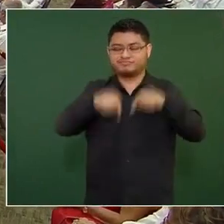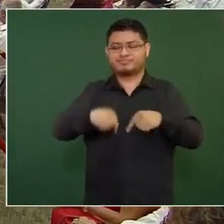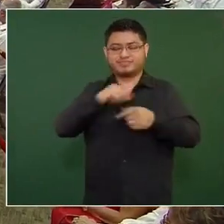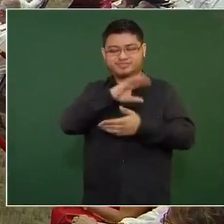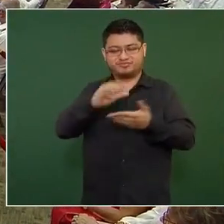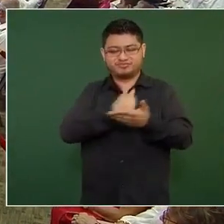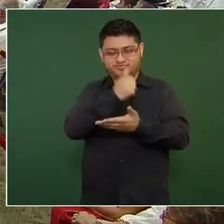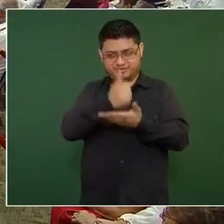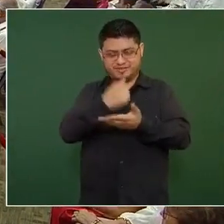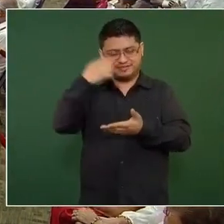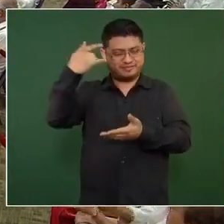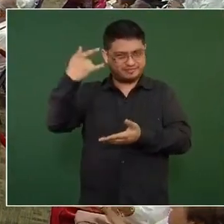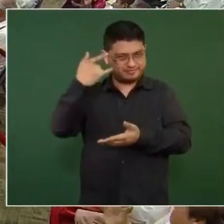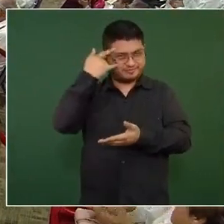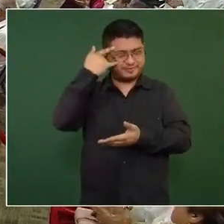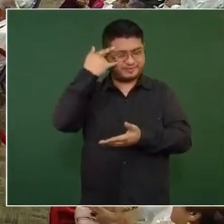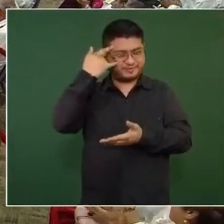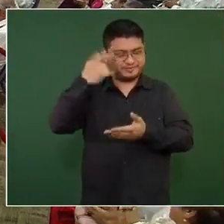de Campeche.